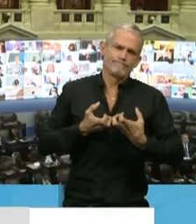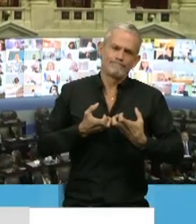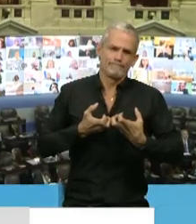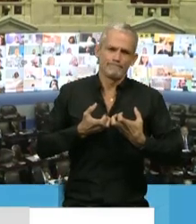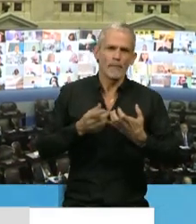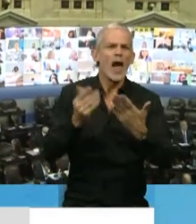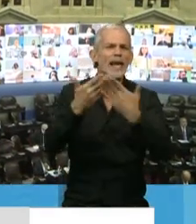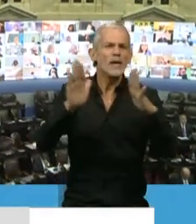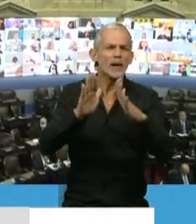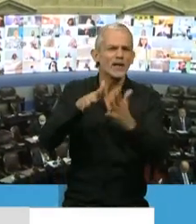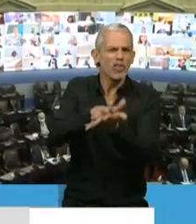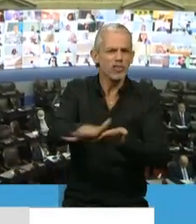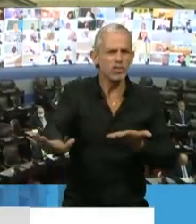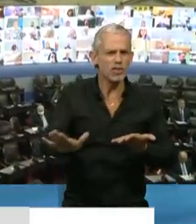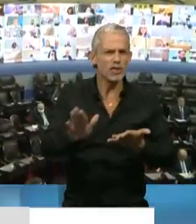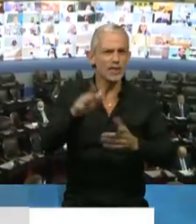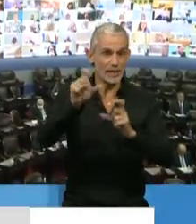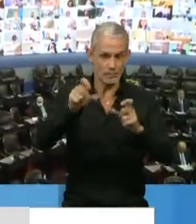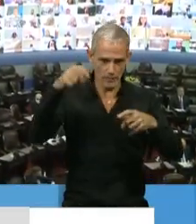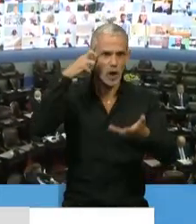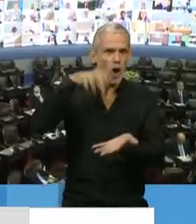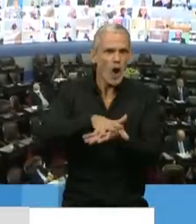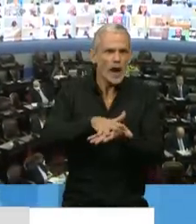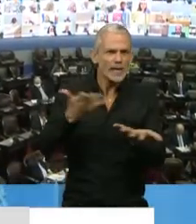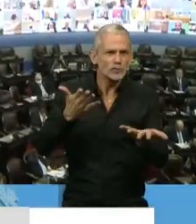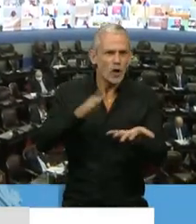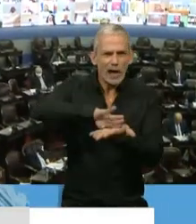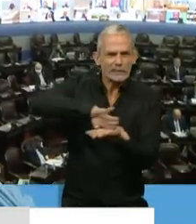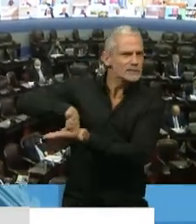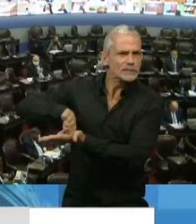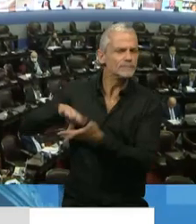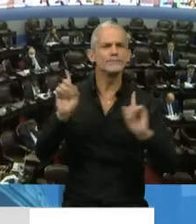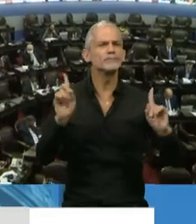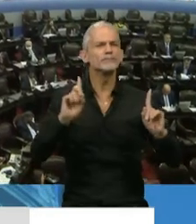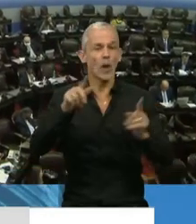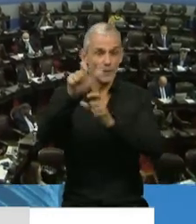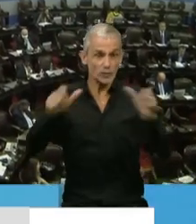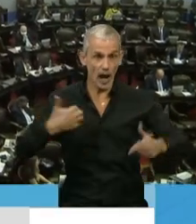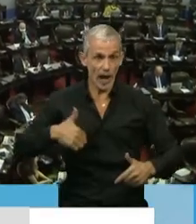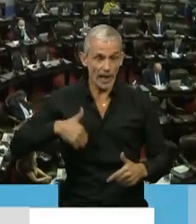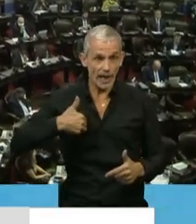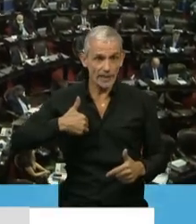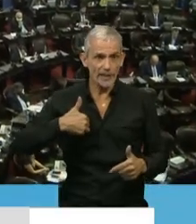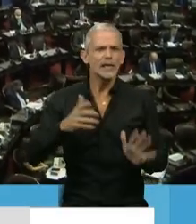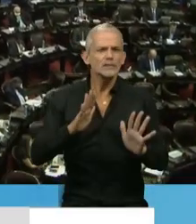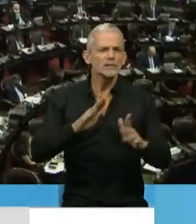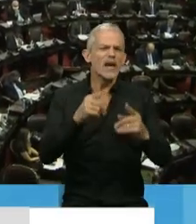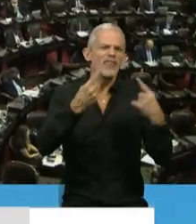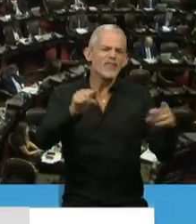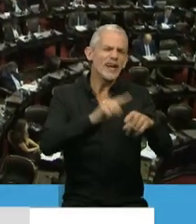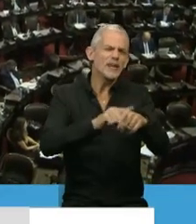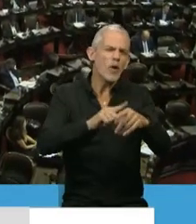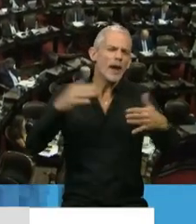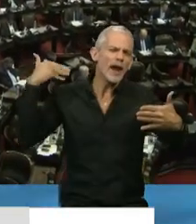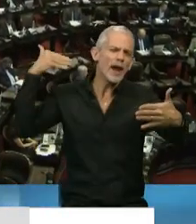las facultades de este poder legislativo. Los argentinos, en distintos momentos de nuestra